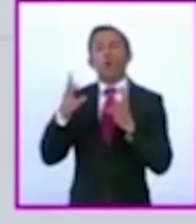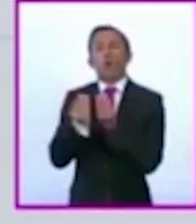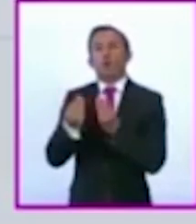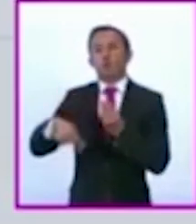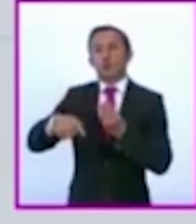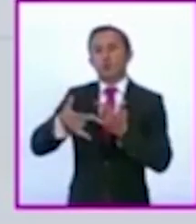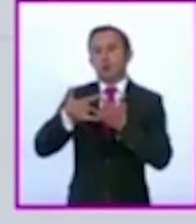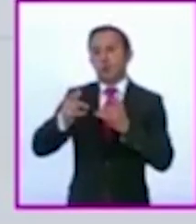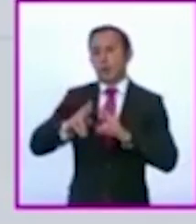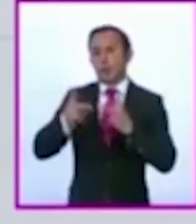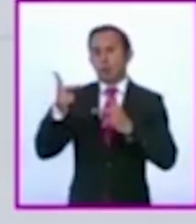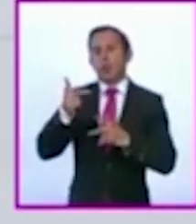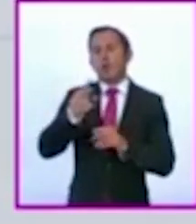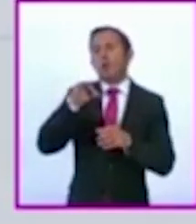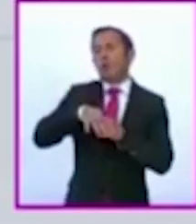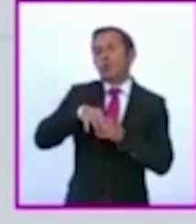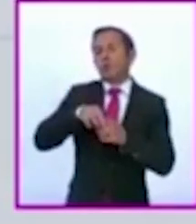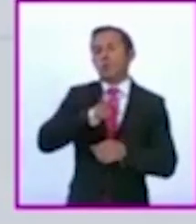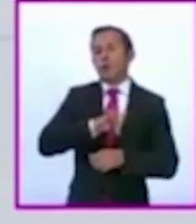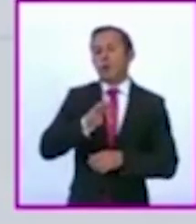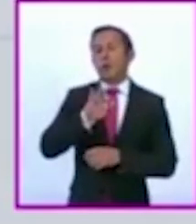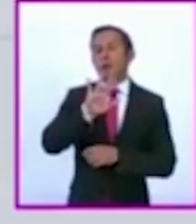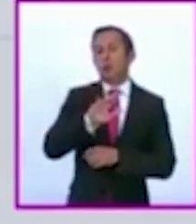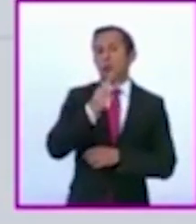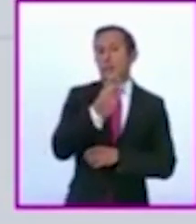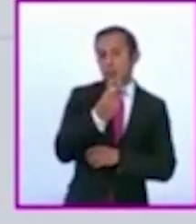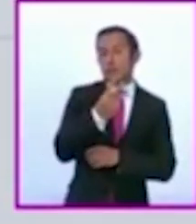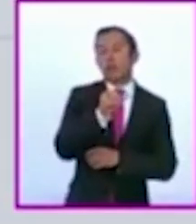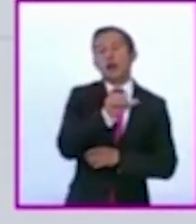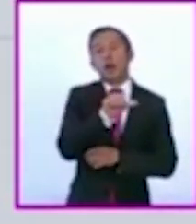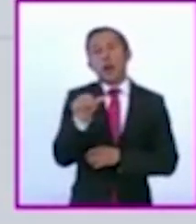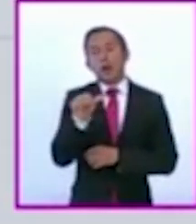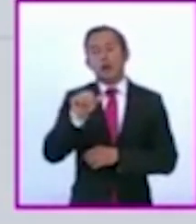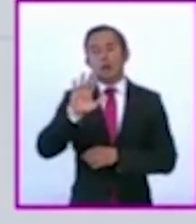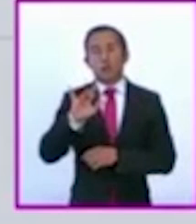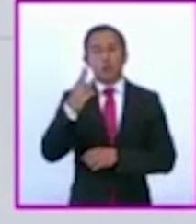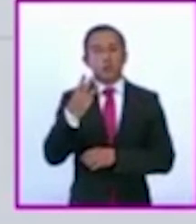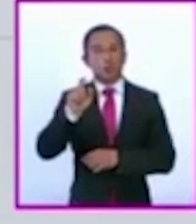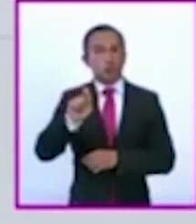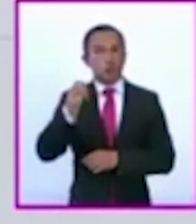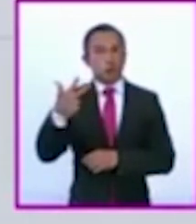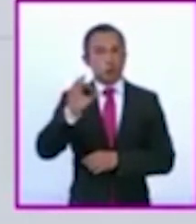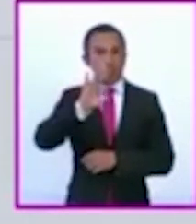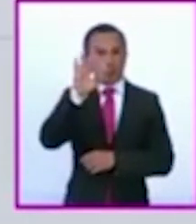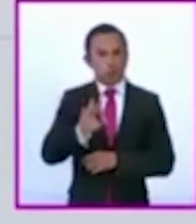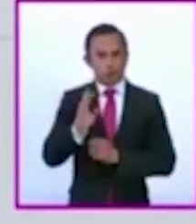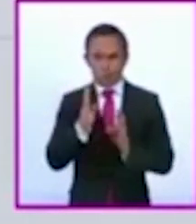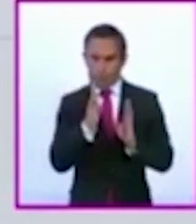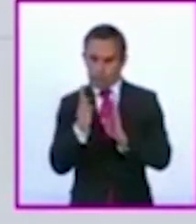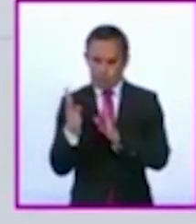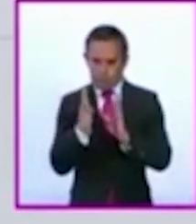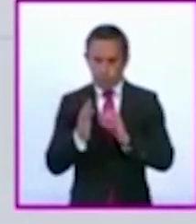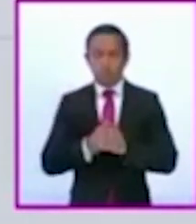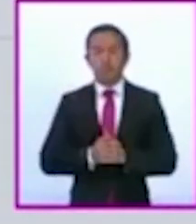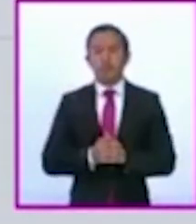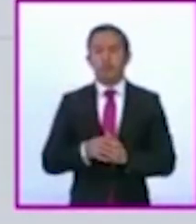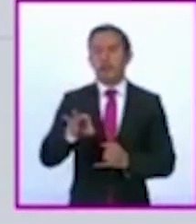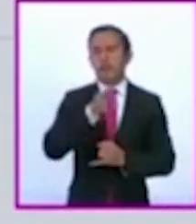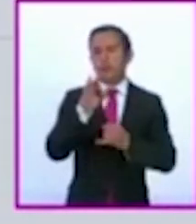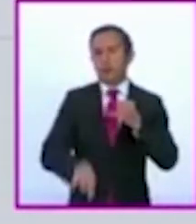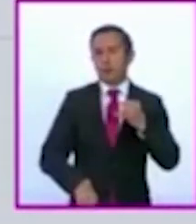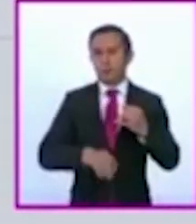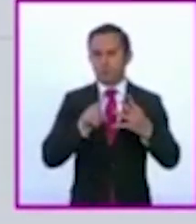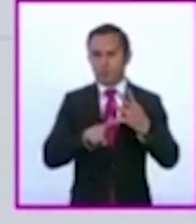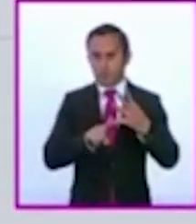que se ubica entre el 53 y el 53.8 por ciento finalmente el candidato